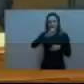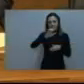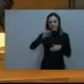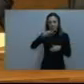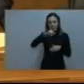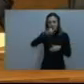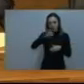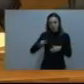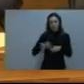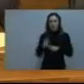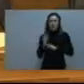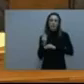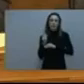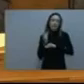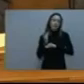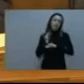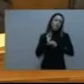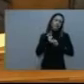Señoría, tiene la palabra.